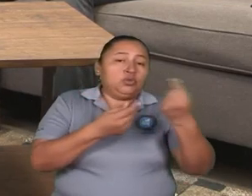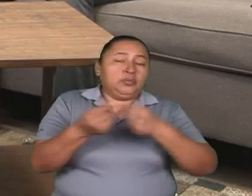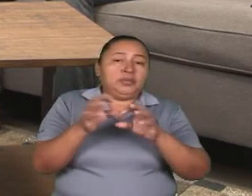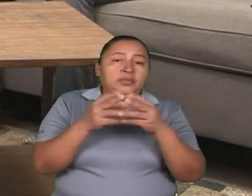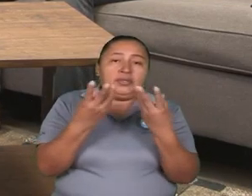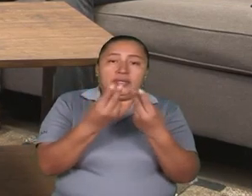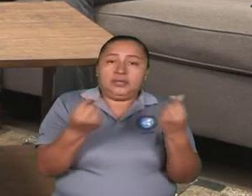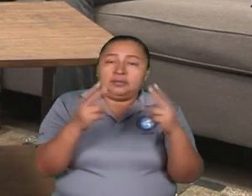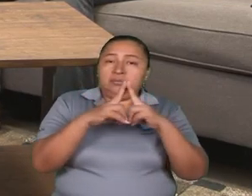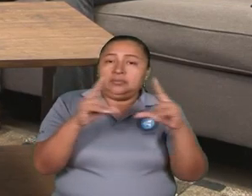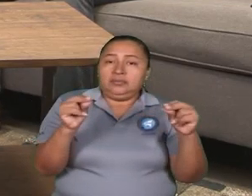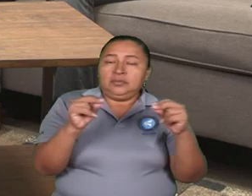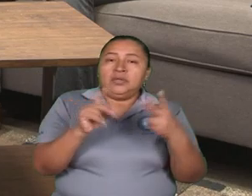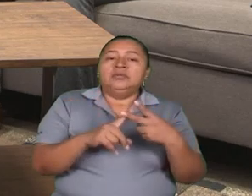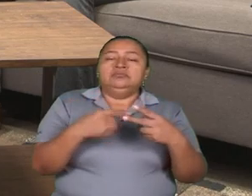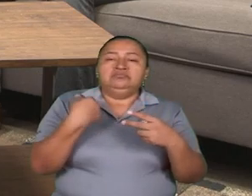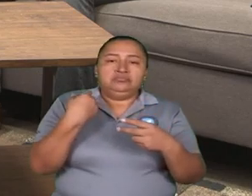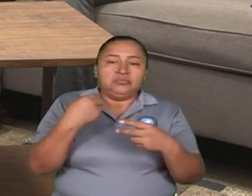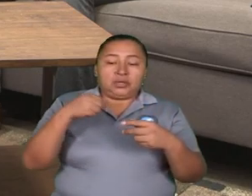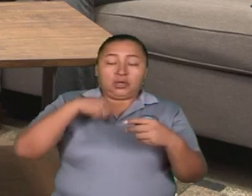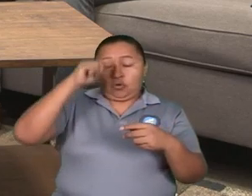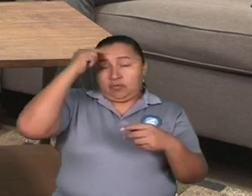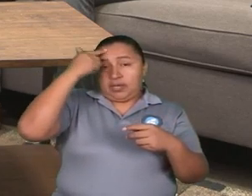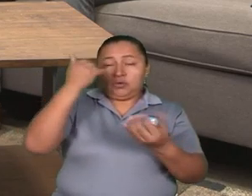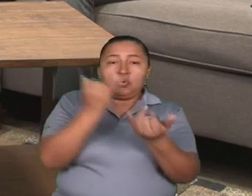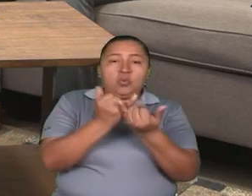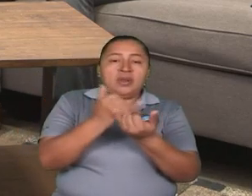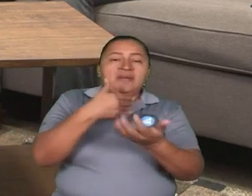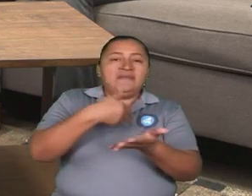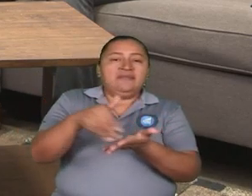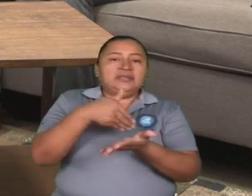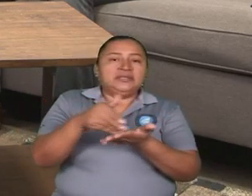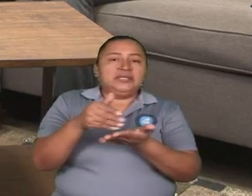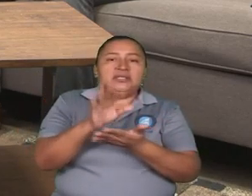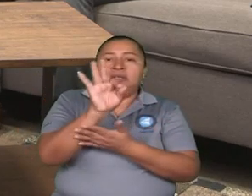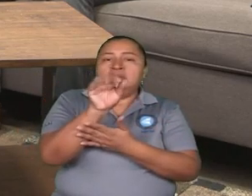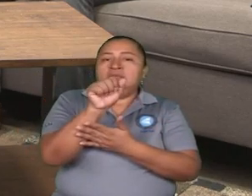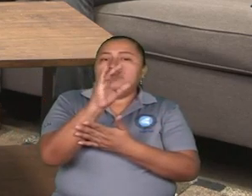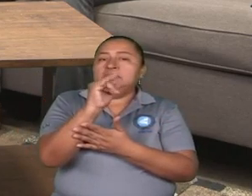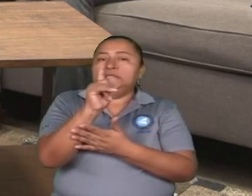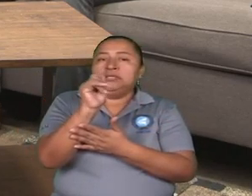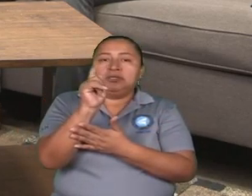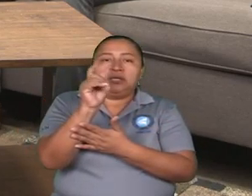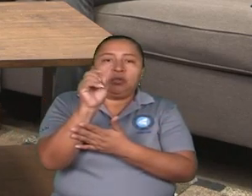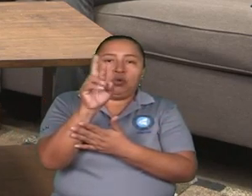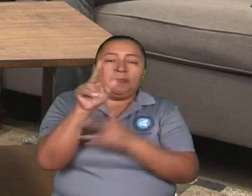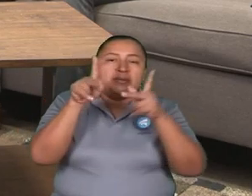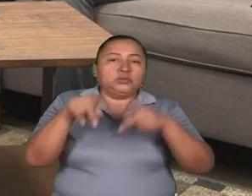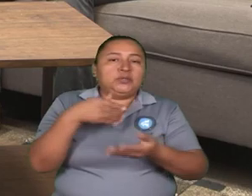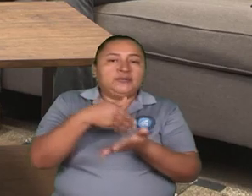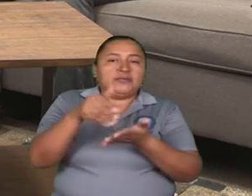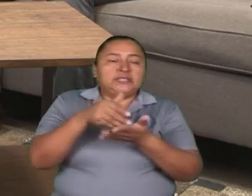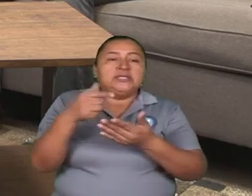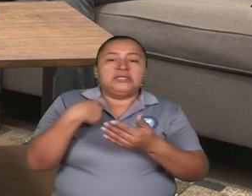Sí, los comerciantes están felices, pues, de un ingreso, claro, en esta temporada. Y, pues,